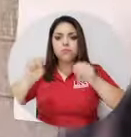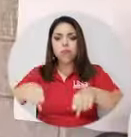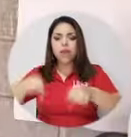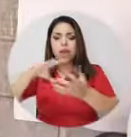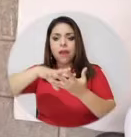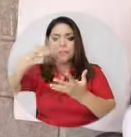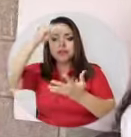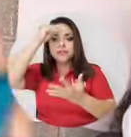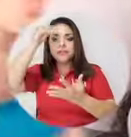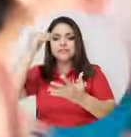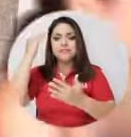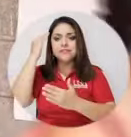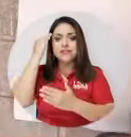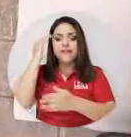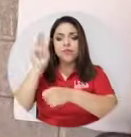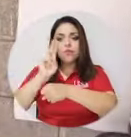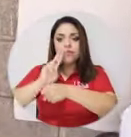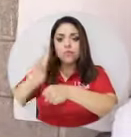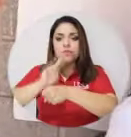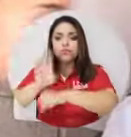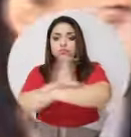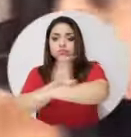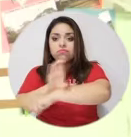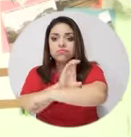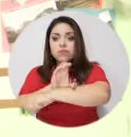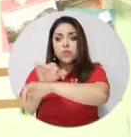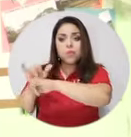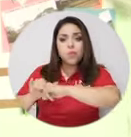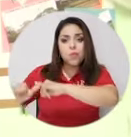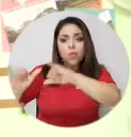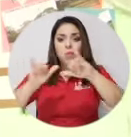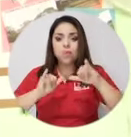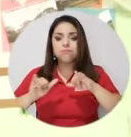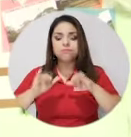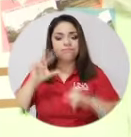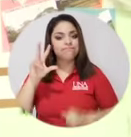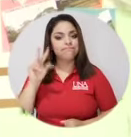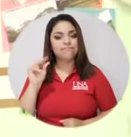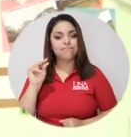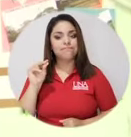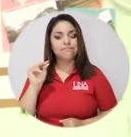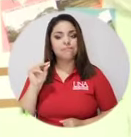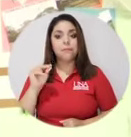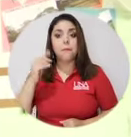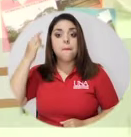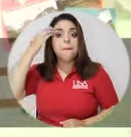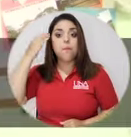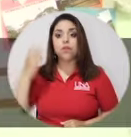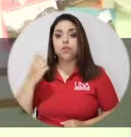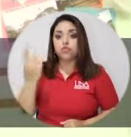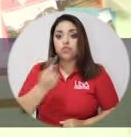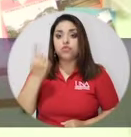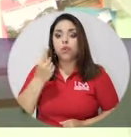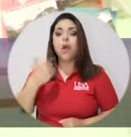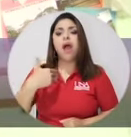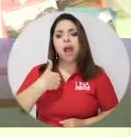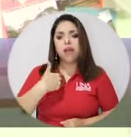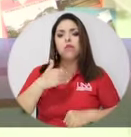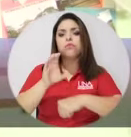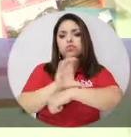alfabetización digital. ¿Esto qué quiere decir? Básicamente que no se trata solamente de tener acceso a Internet y una